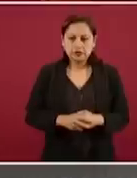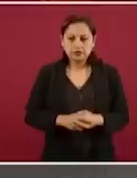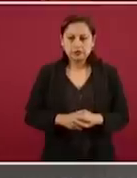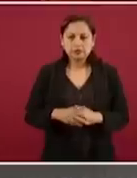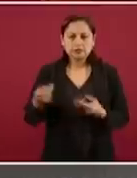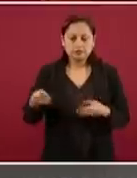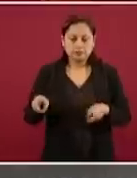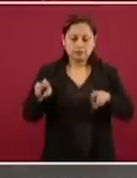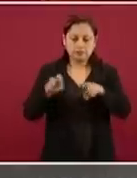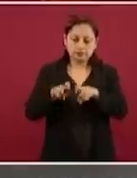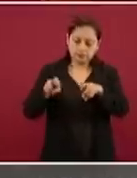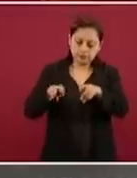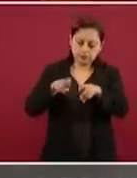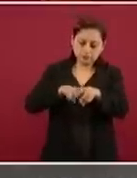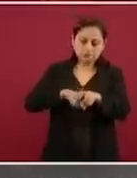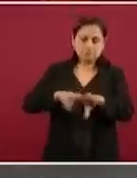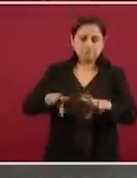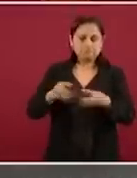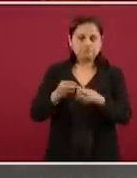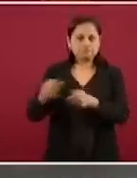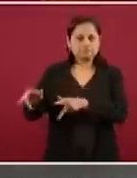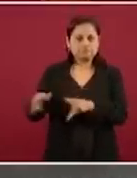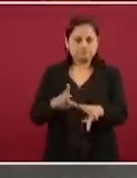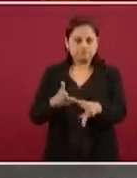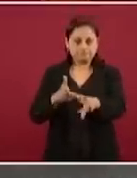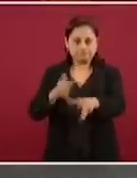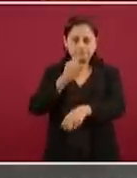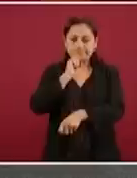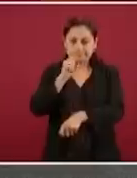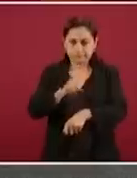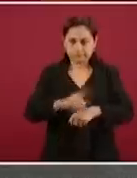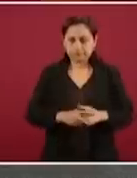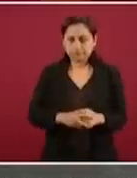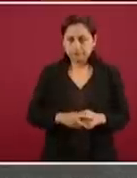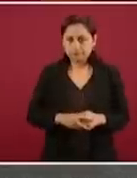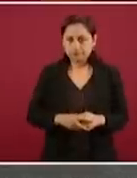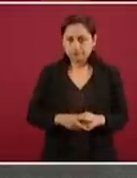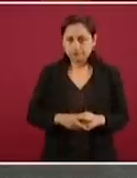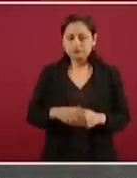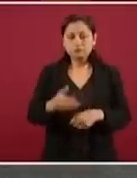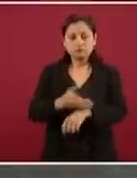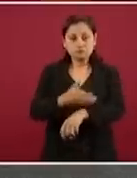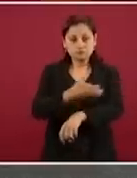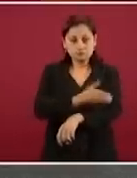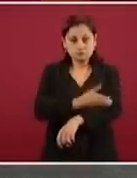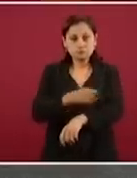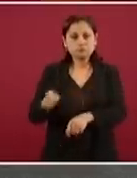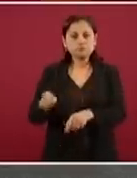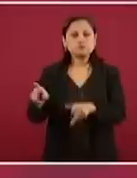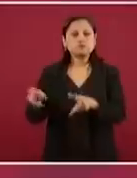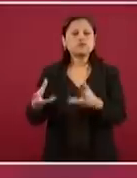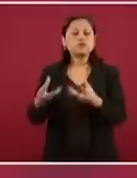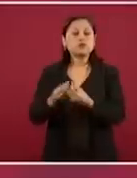lo acompañaban varios, y entre los que iban de acompañantes iba un periodista